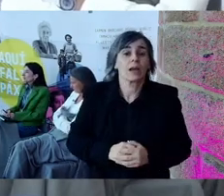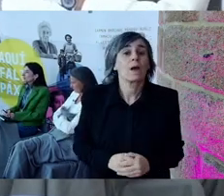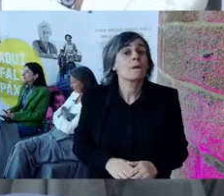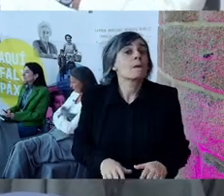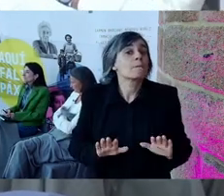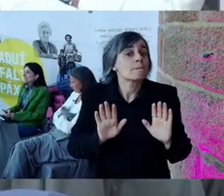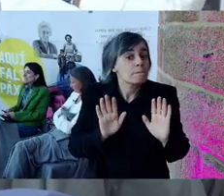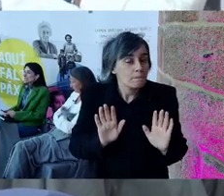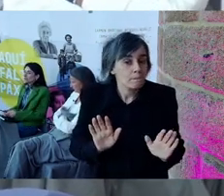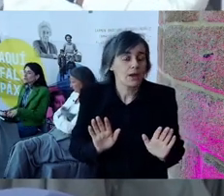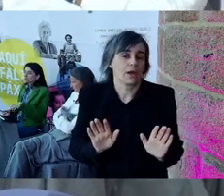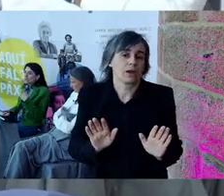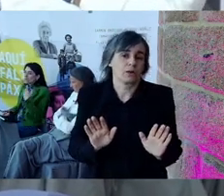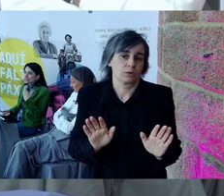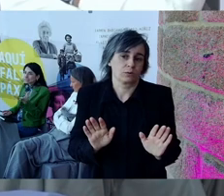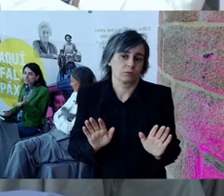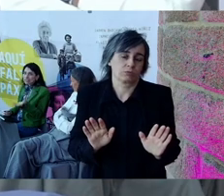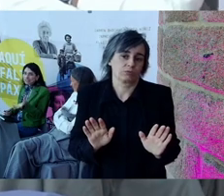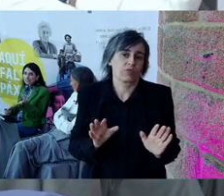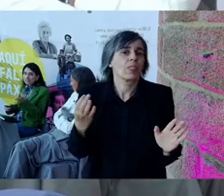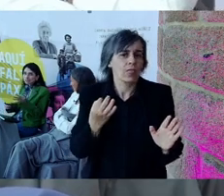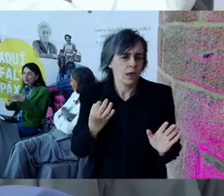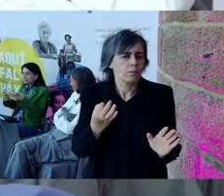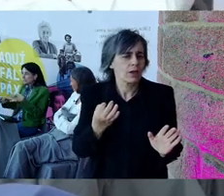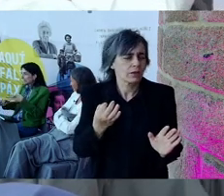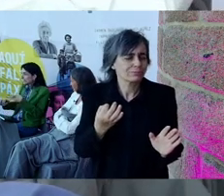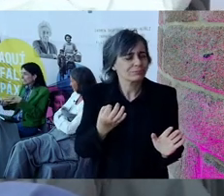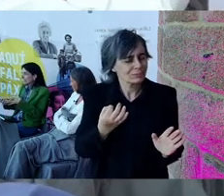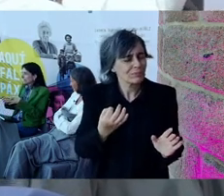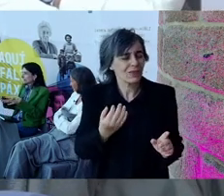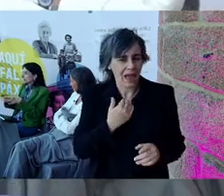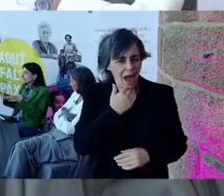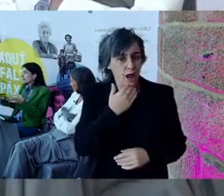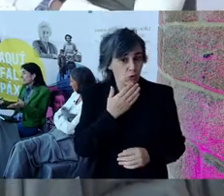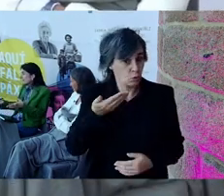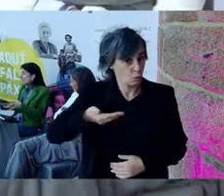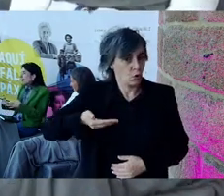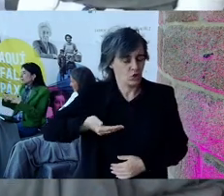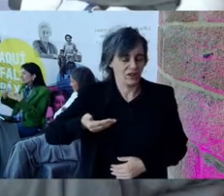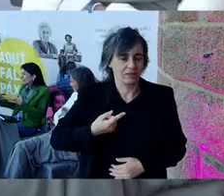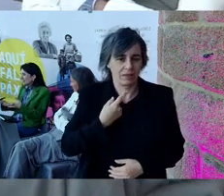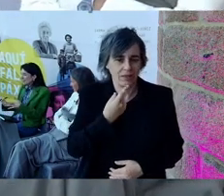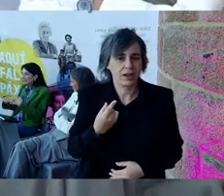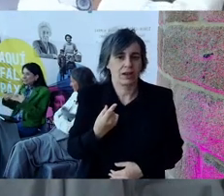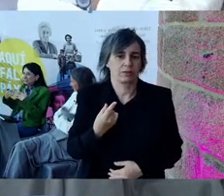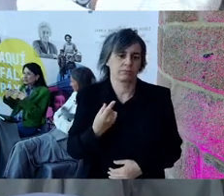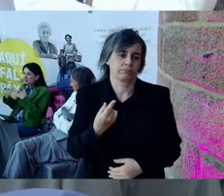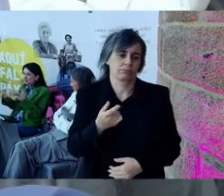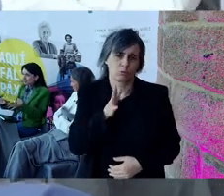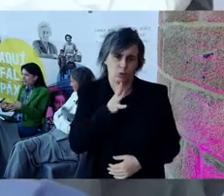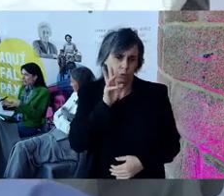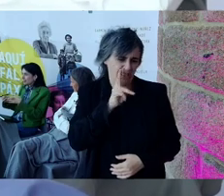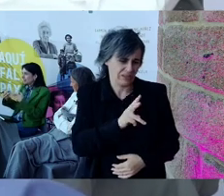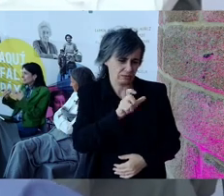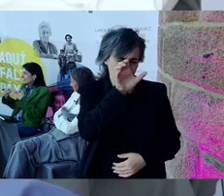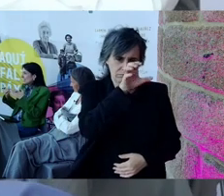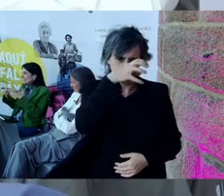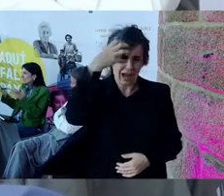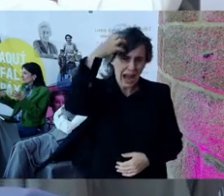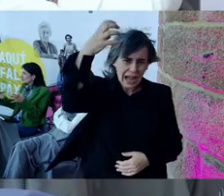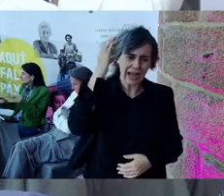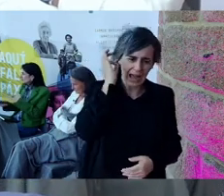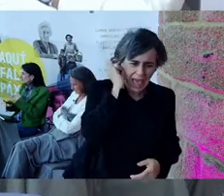por desgracia. Pero igualmente lo que hay que destacar de este pasaje en el que se ve a una